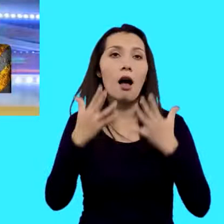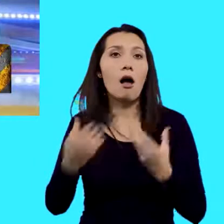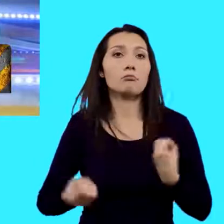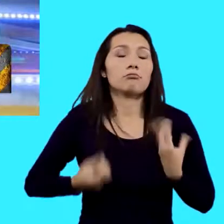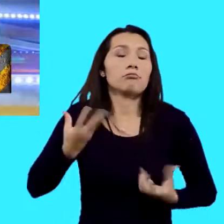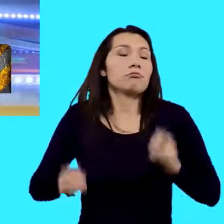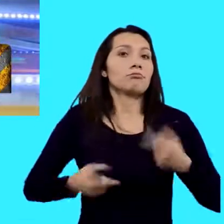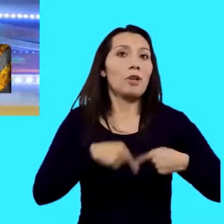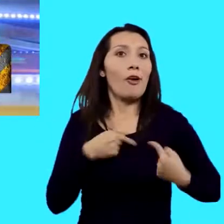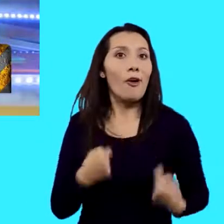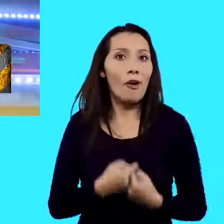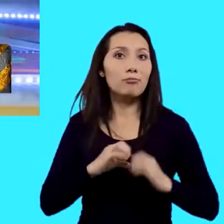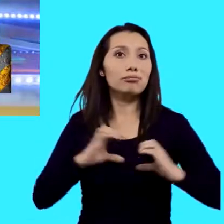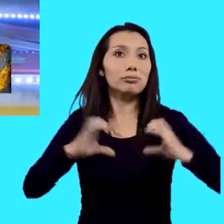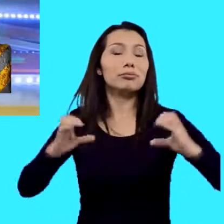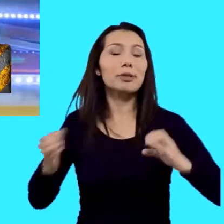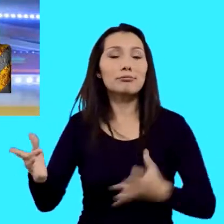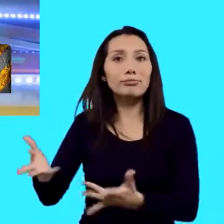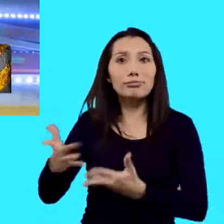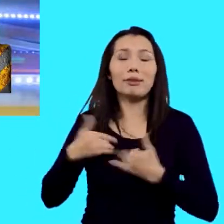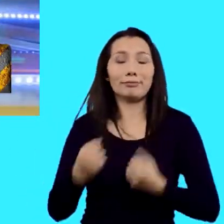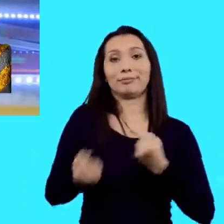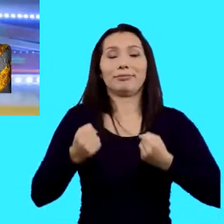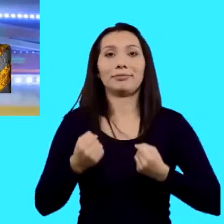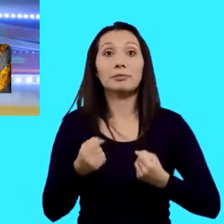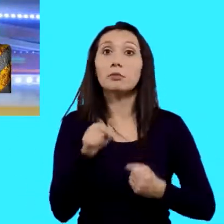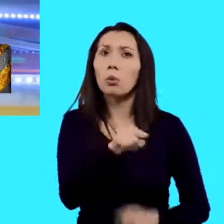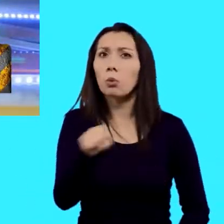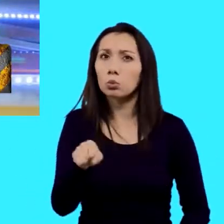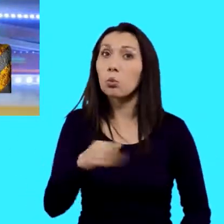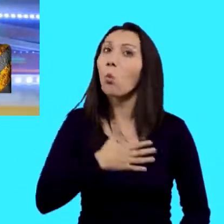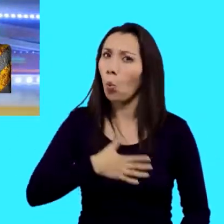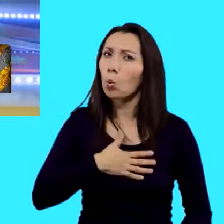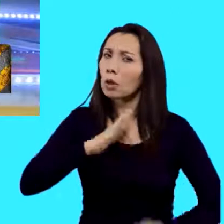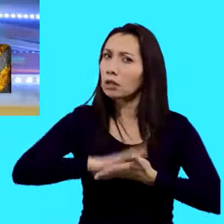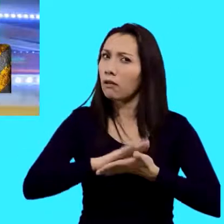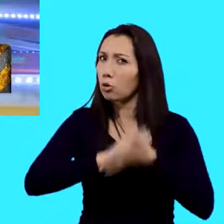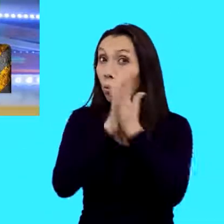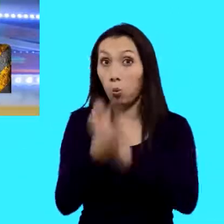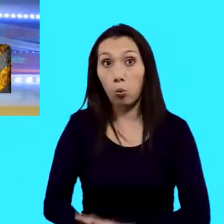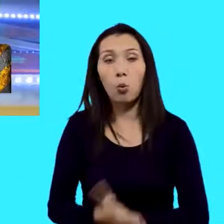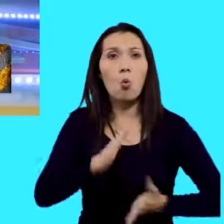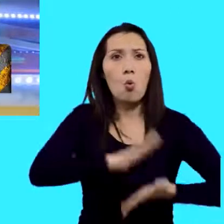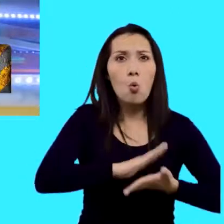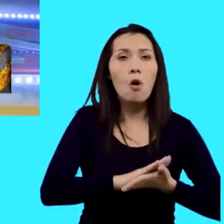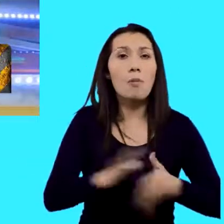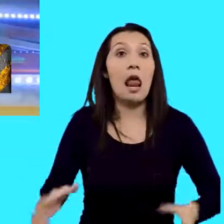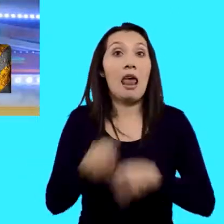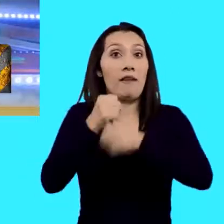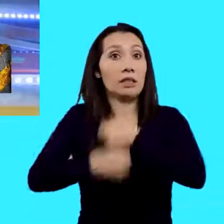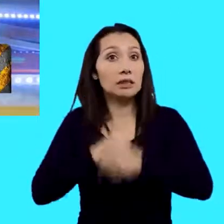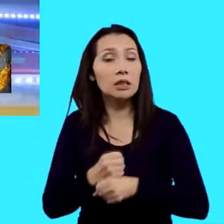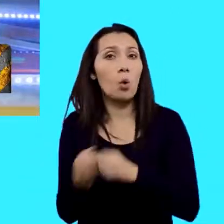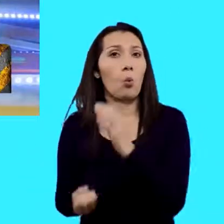sale de sus corazones y llega hasta mis circuitos. Y a ustedes les encanta celebrar por todo. Cumpleaños,